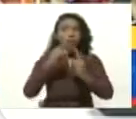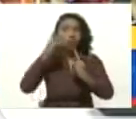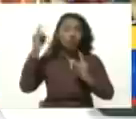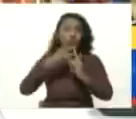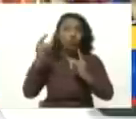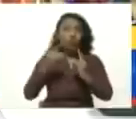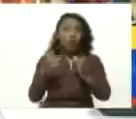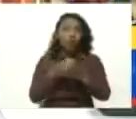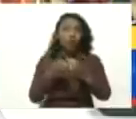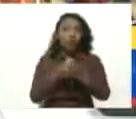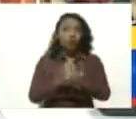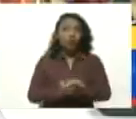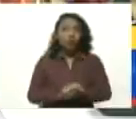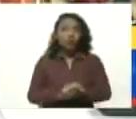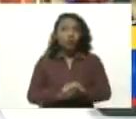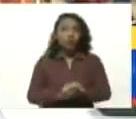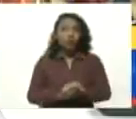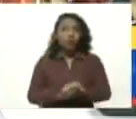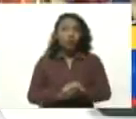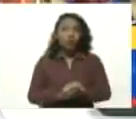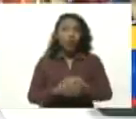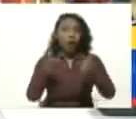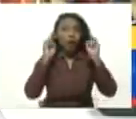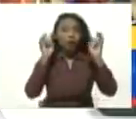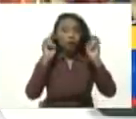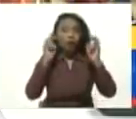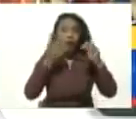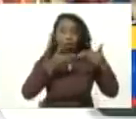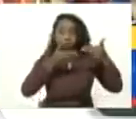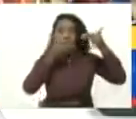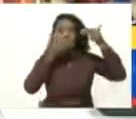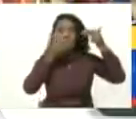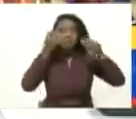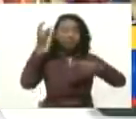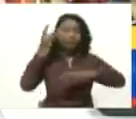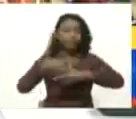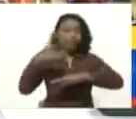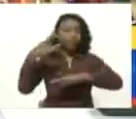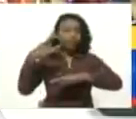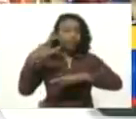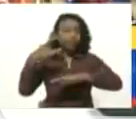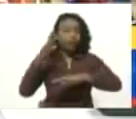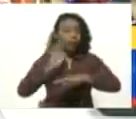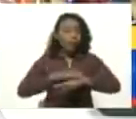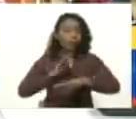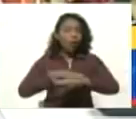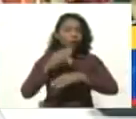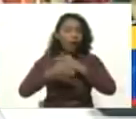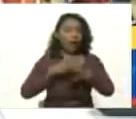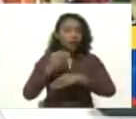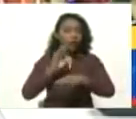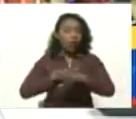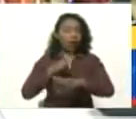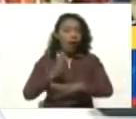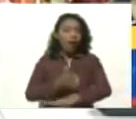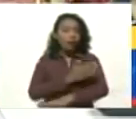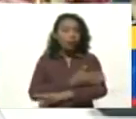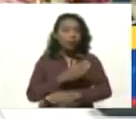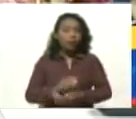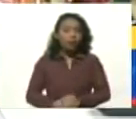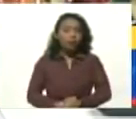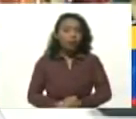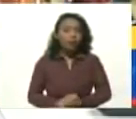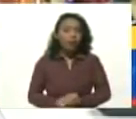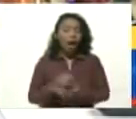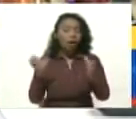unitaria, con motivo del secuestro gravísimo, y por haberles advertido antes a